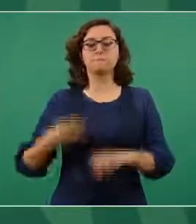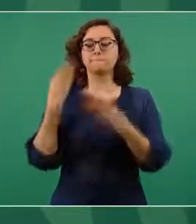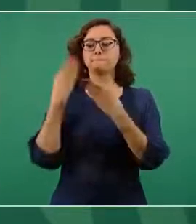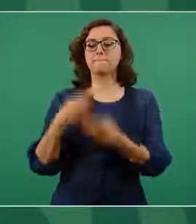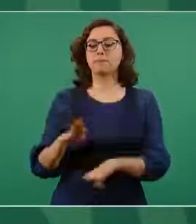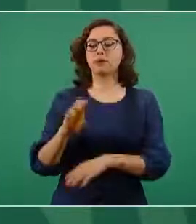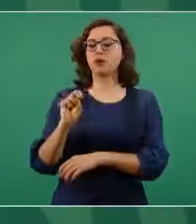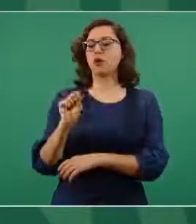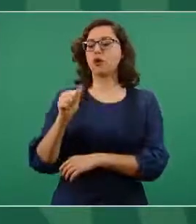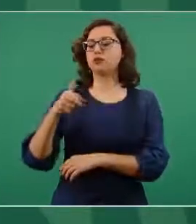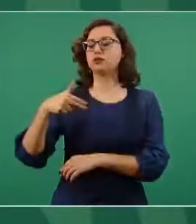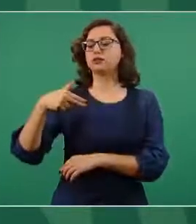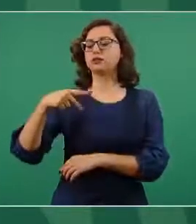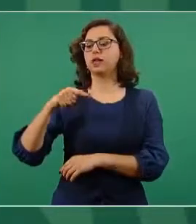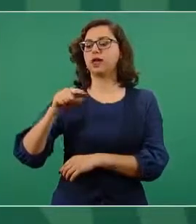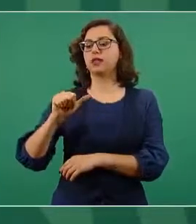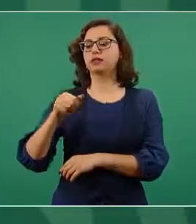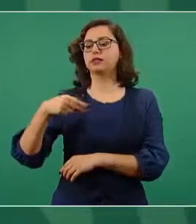Ana Botín,